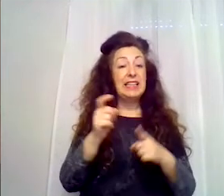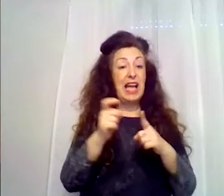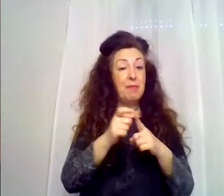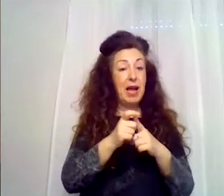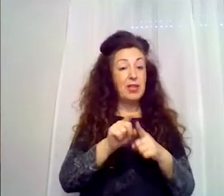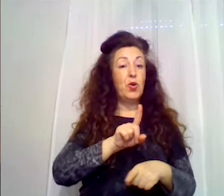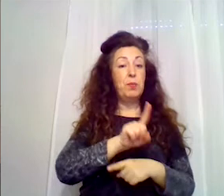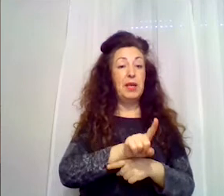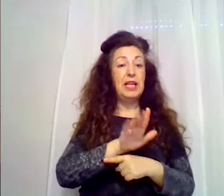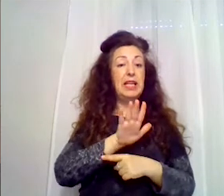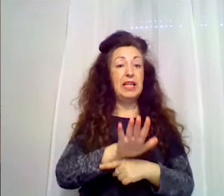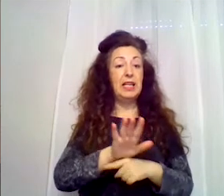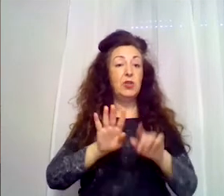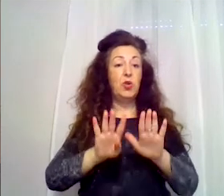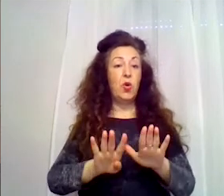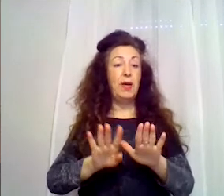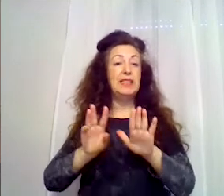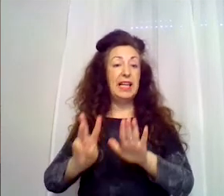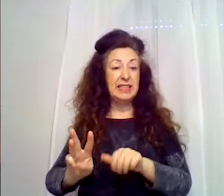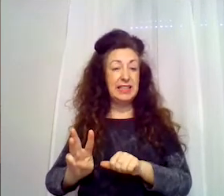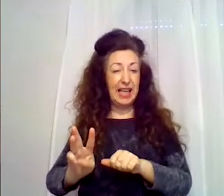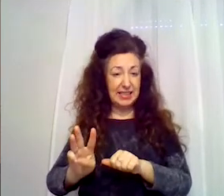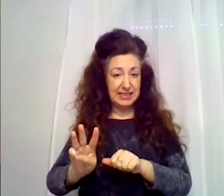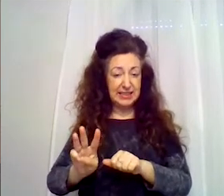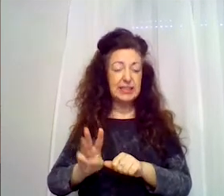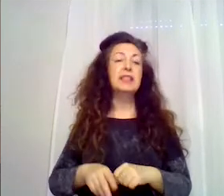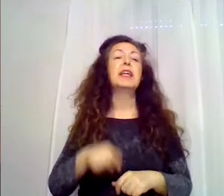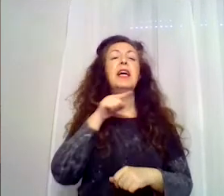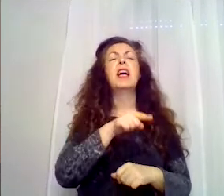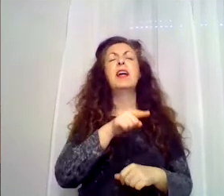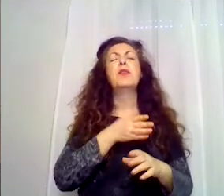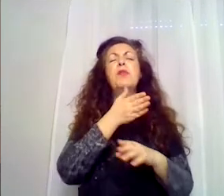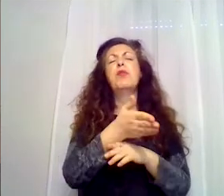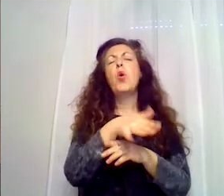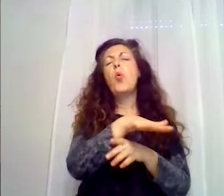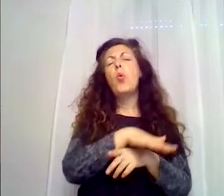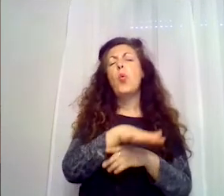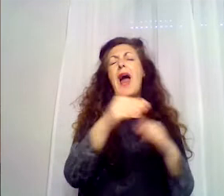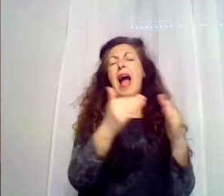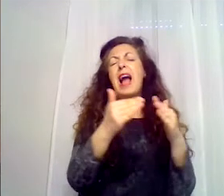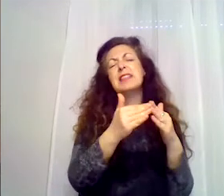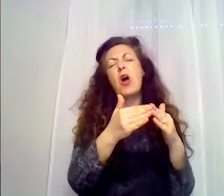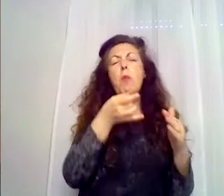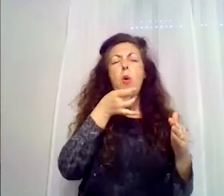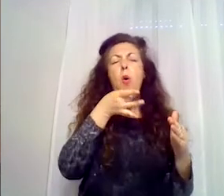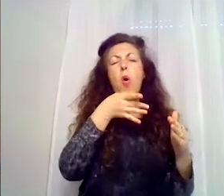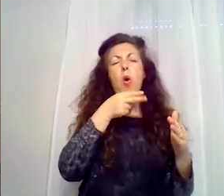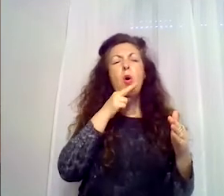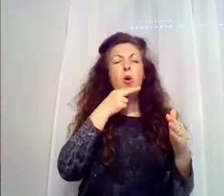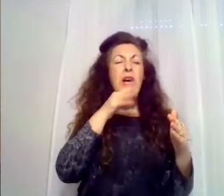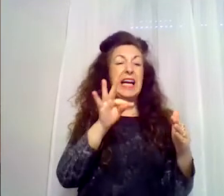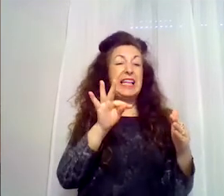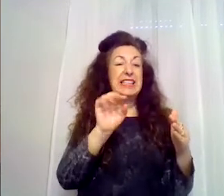de que Moisés él había dicho era ilusionista, puede venir por este lado,